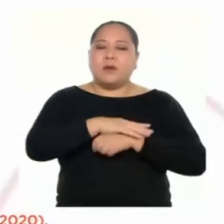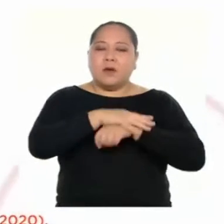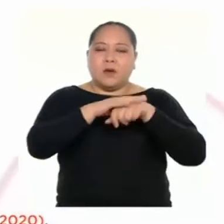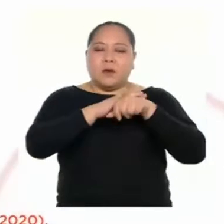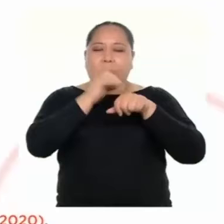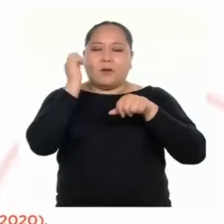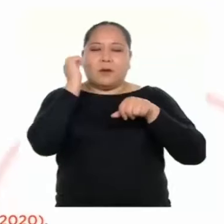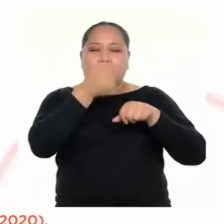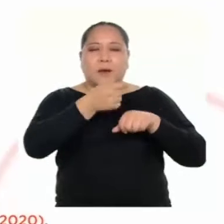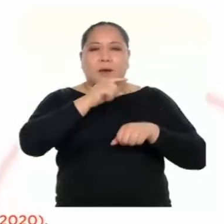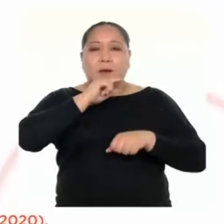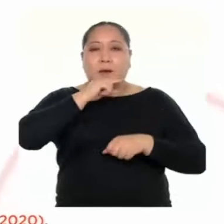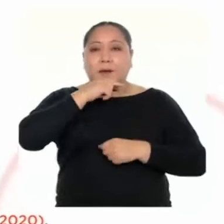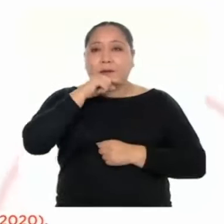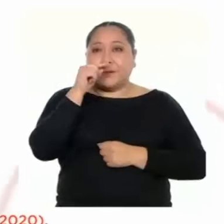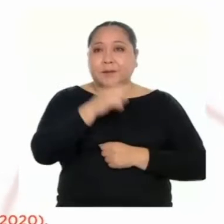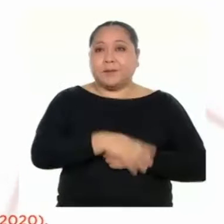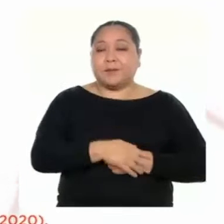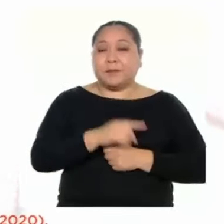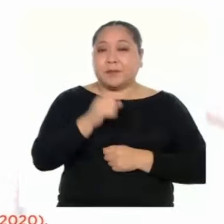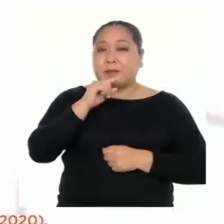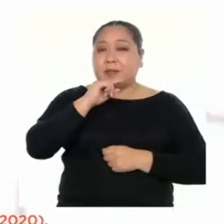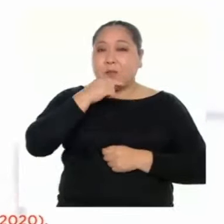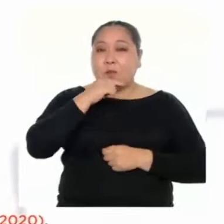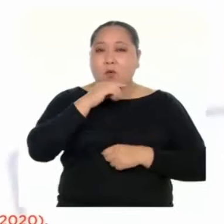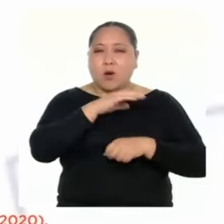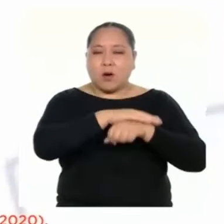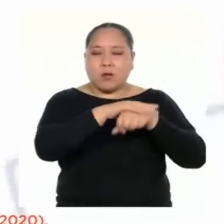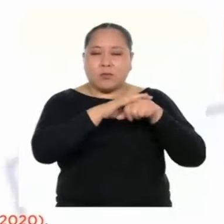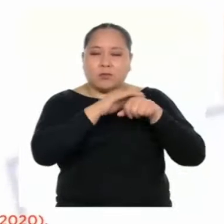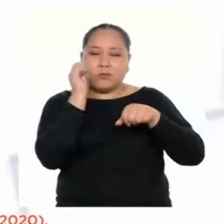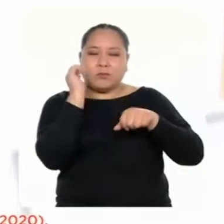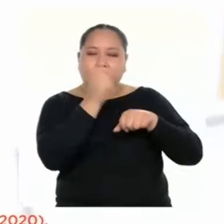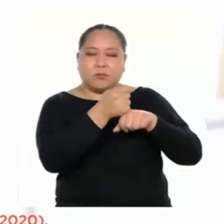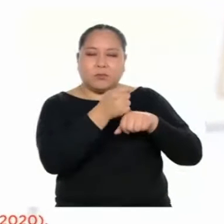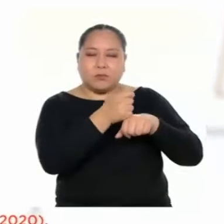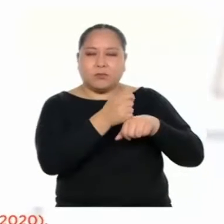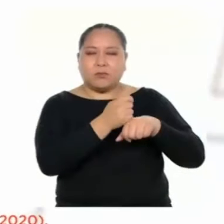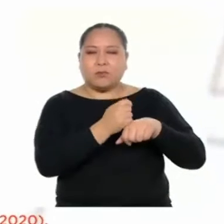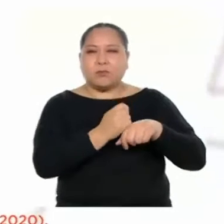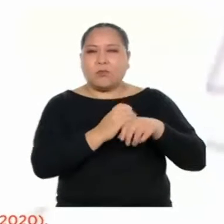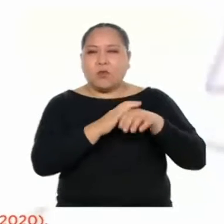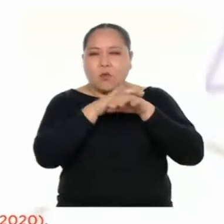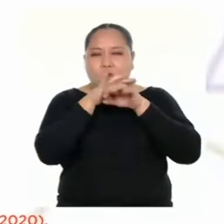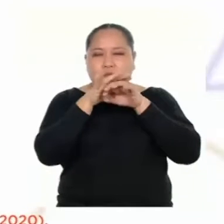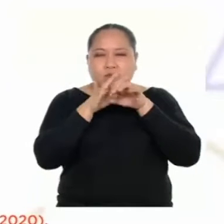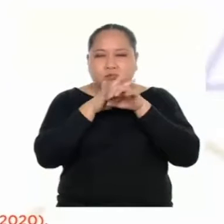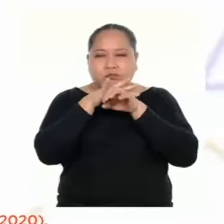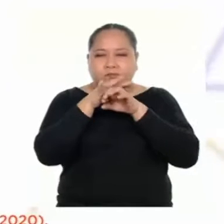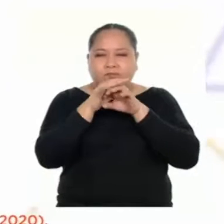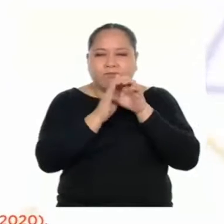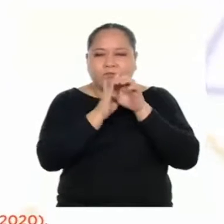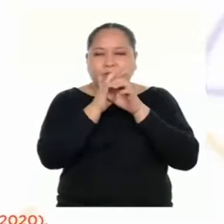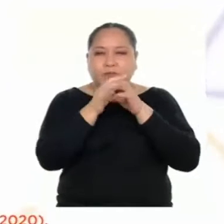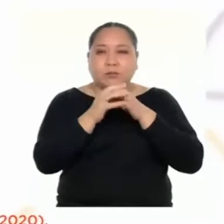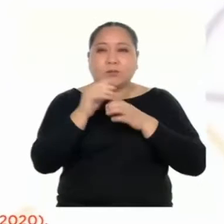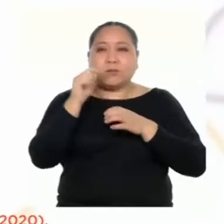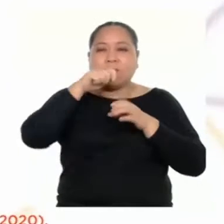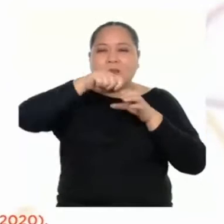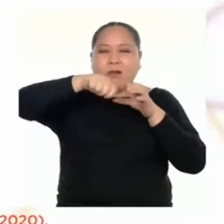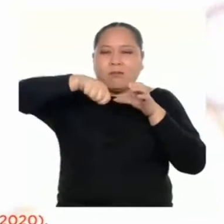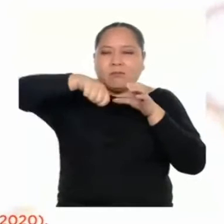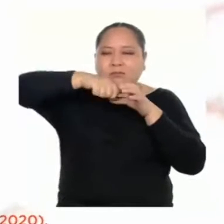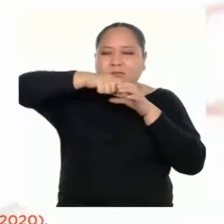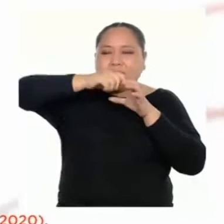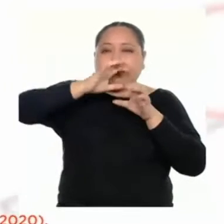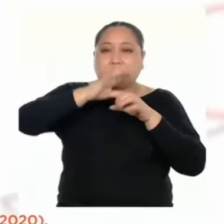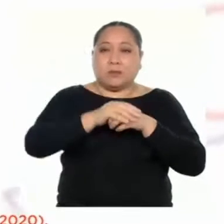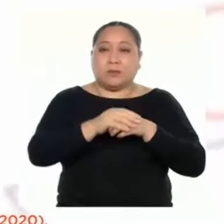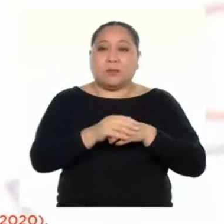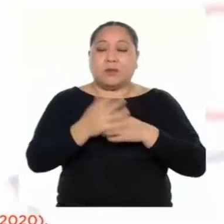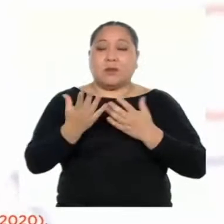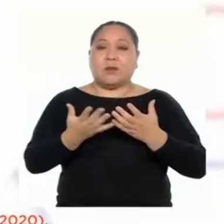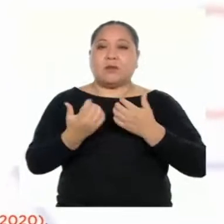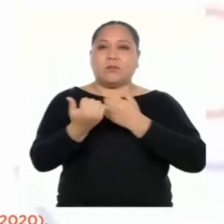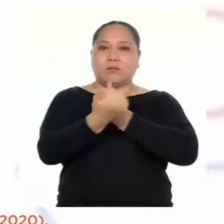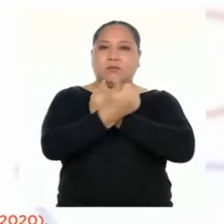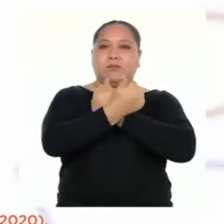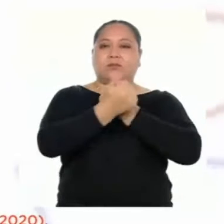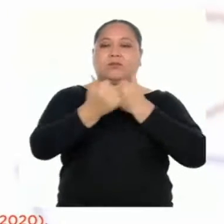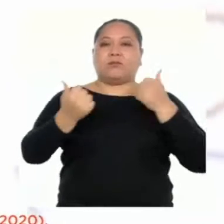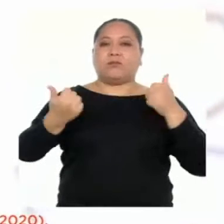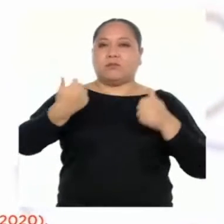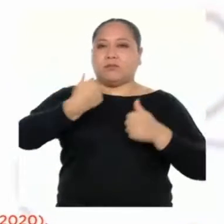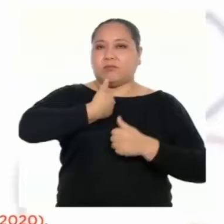hechiceras. Las hechiceras, sortilegas y supersticiosas daban cuenta de una autonomía que les permitió